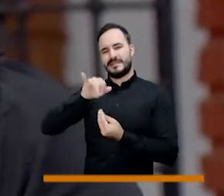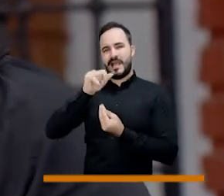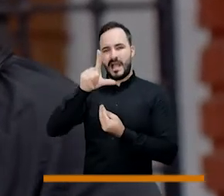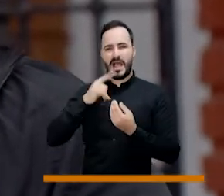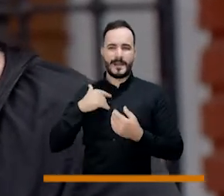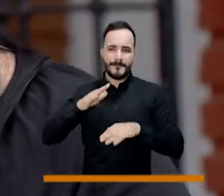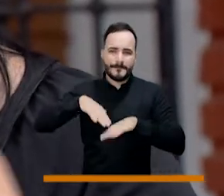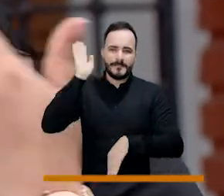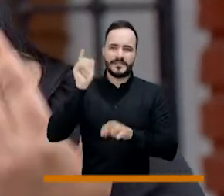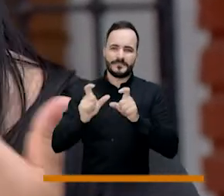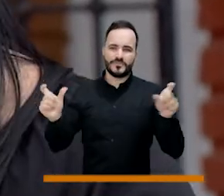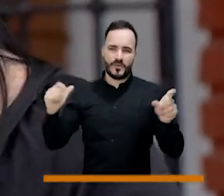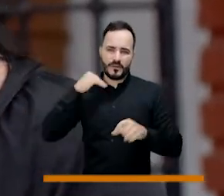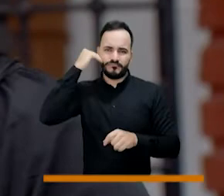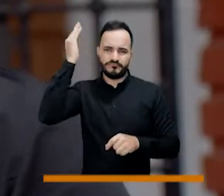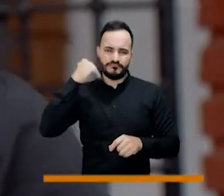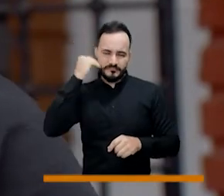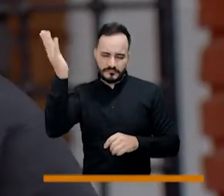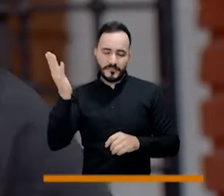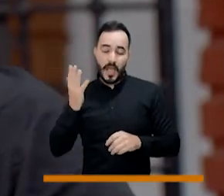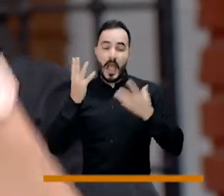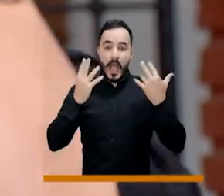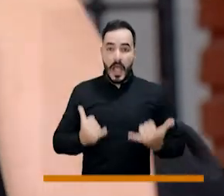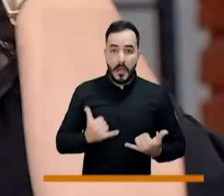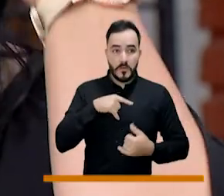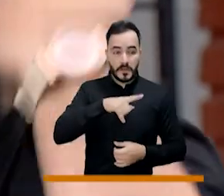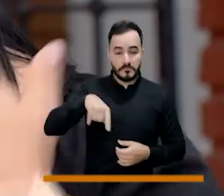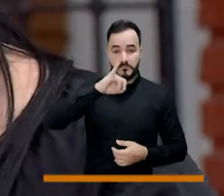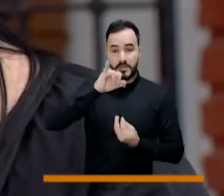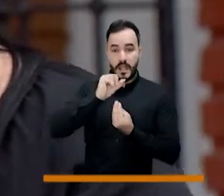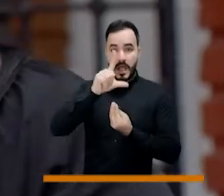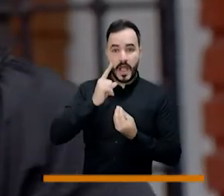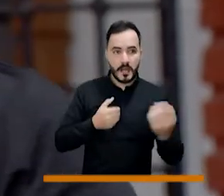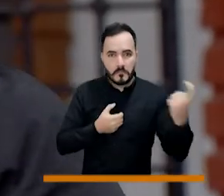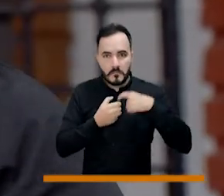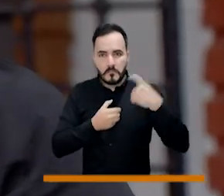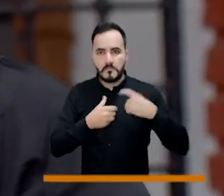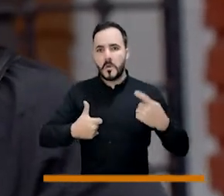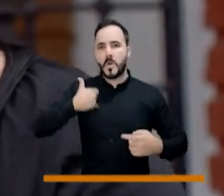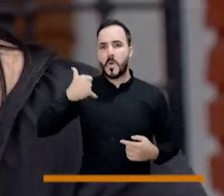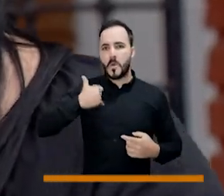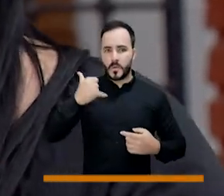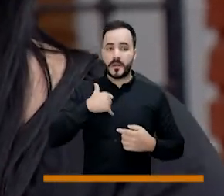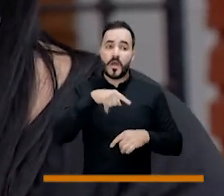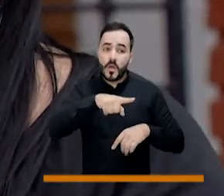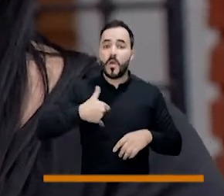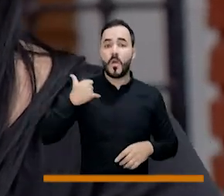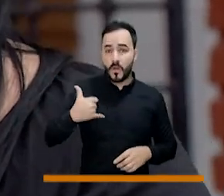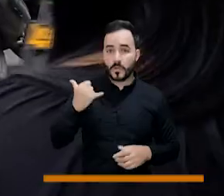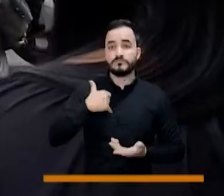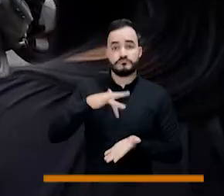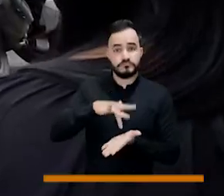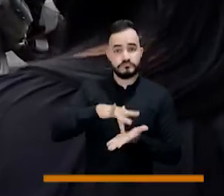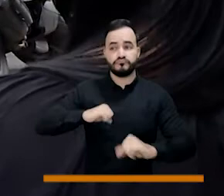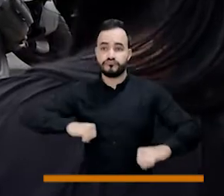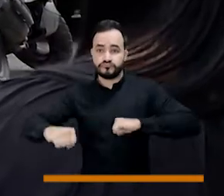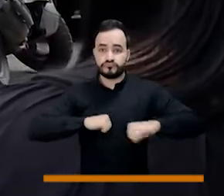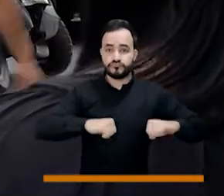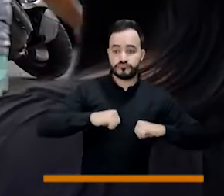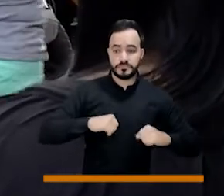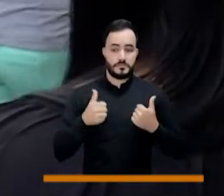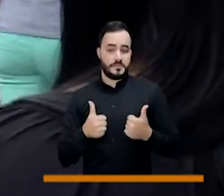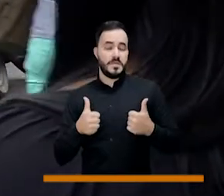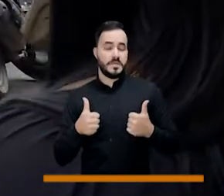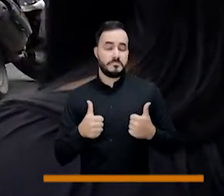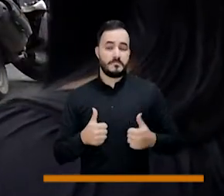las JAL venían compuestas por muchas personas mayores. En esta JAL tenemos personas jóvenes que vienen pues desarrollando ahí un papel